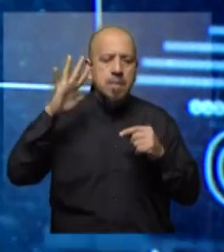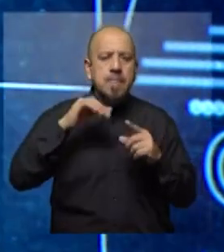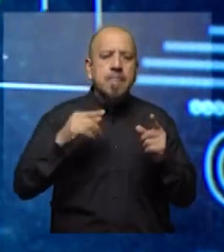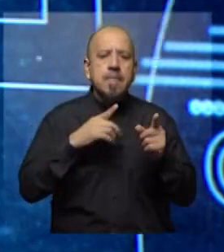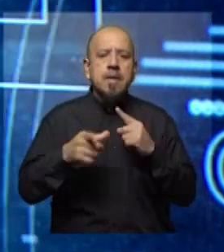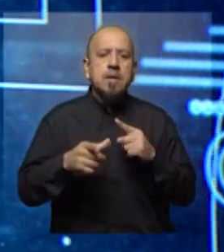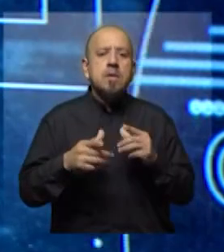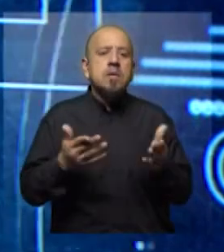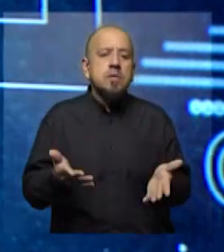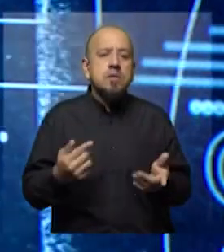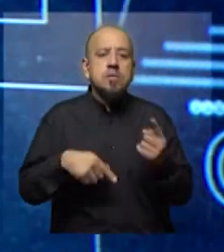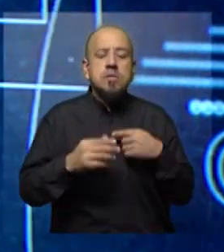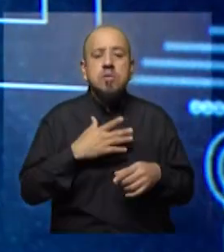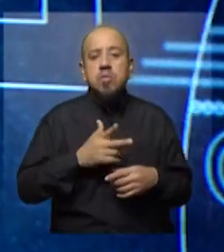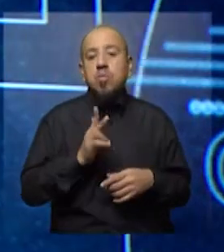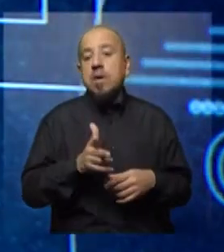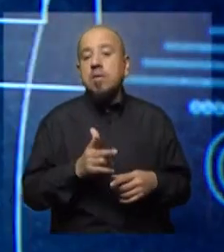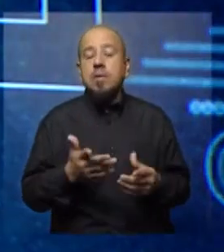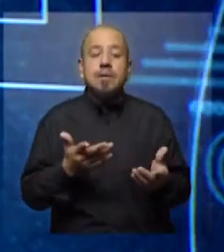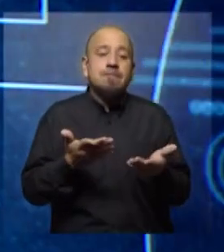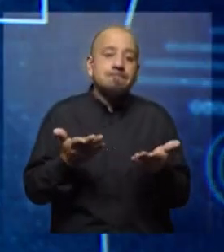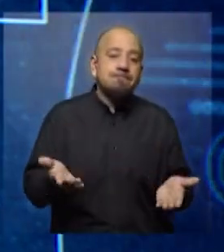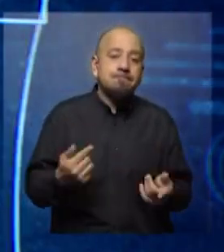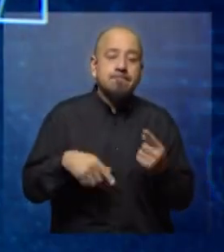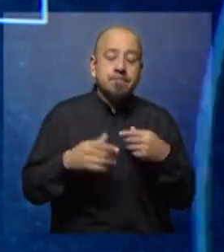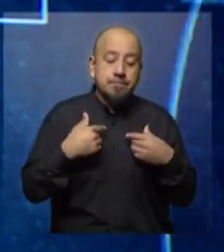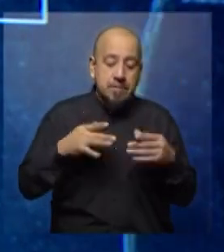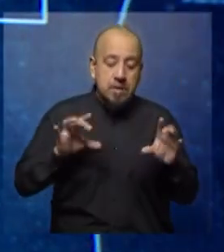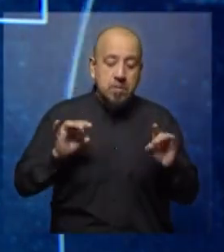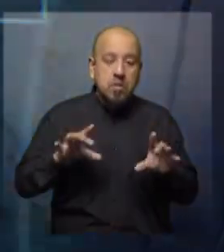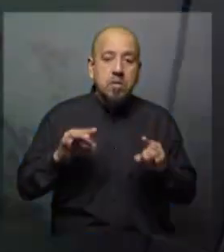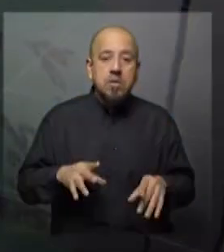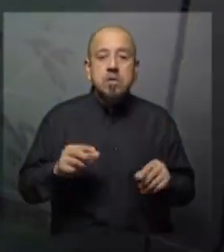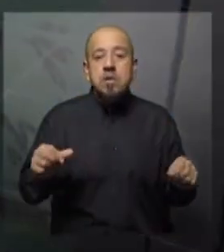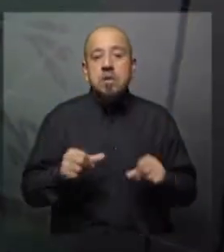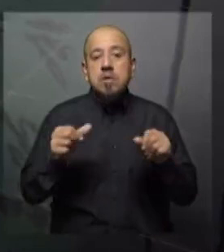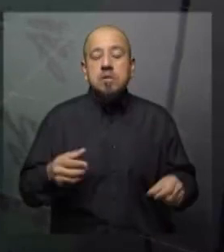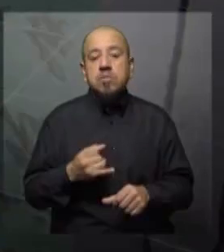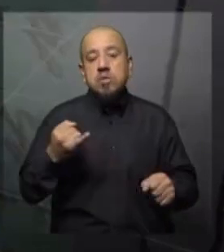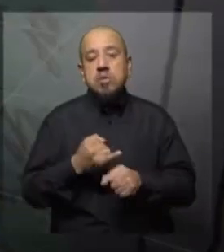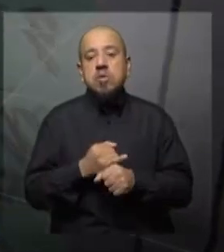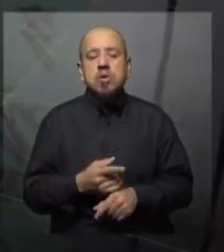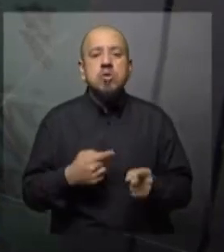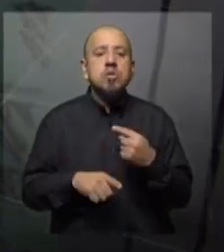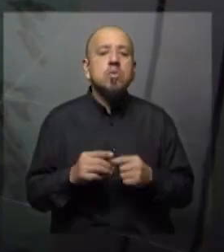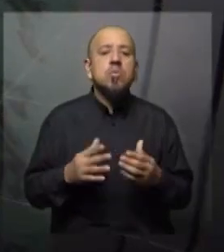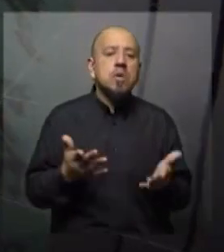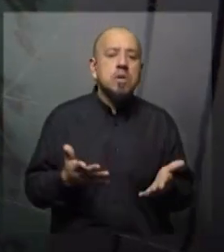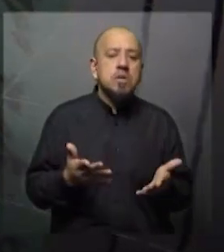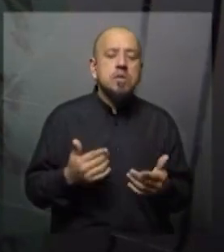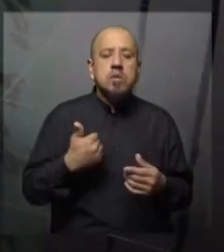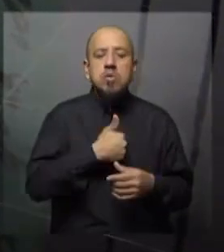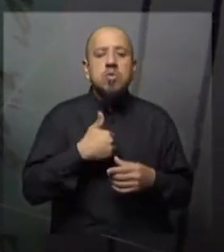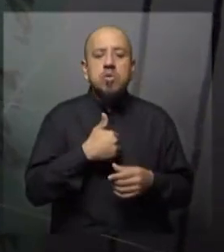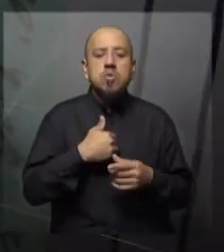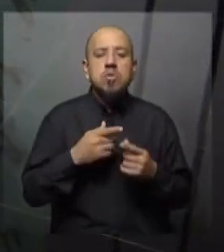hay un fracaso en lo humano y es que por nuestra naturaleza atendemos a cometer esos errores Entonces cuál es la función de lógica viva